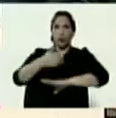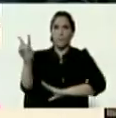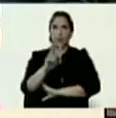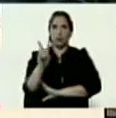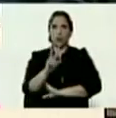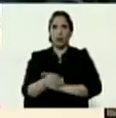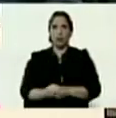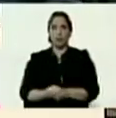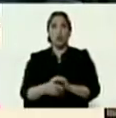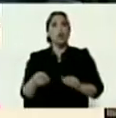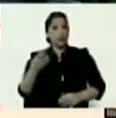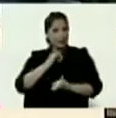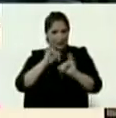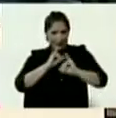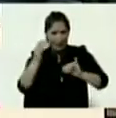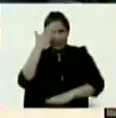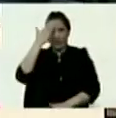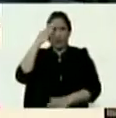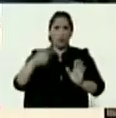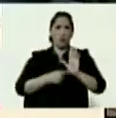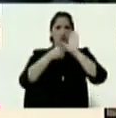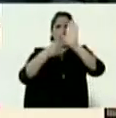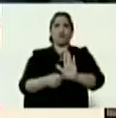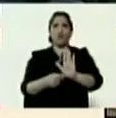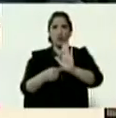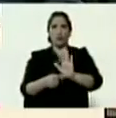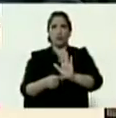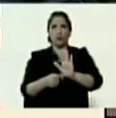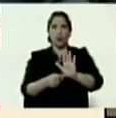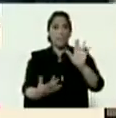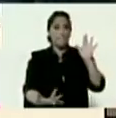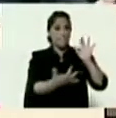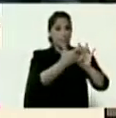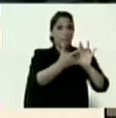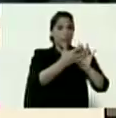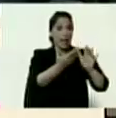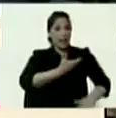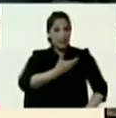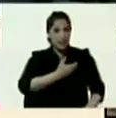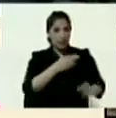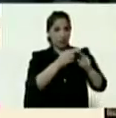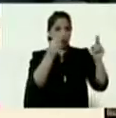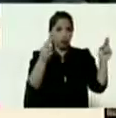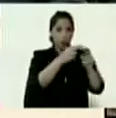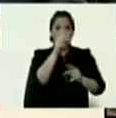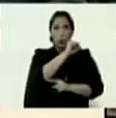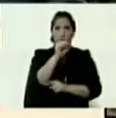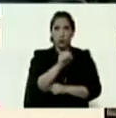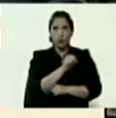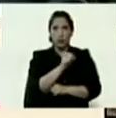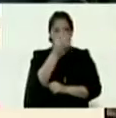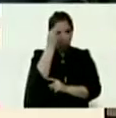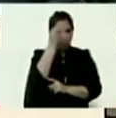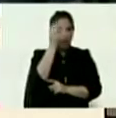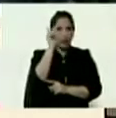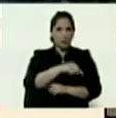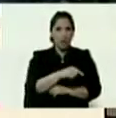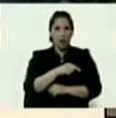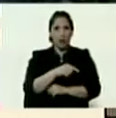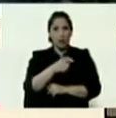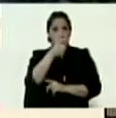venezolanas. Está demostrado el concierto entre el alcalde de Puerto Santander, concejales de Puerto Santander y los